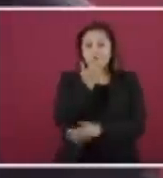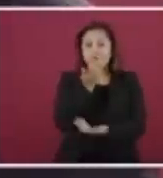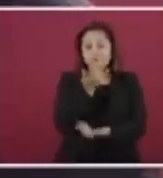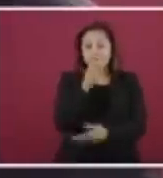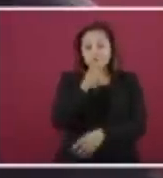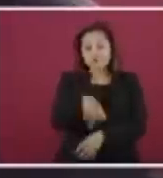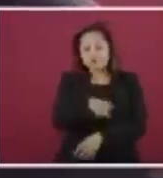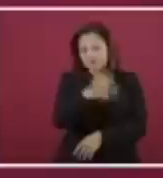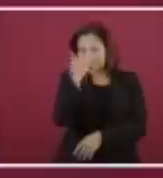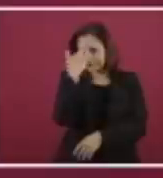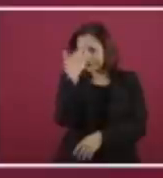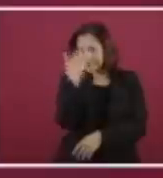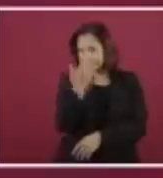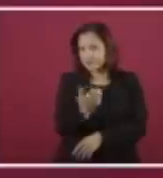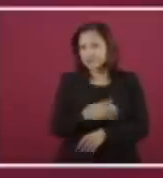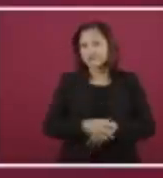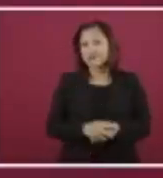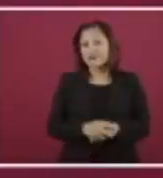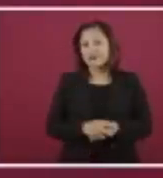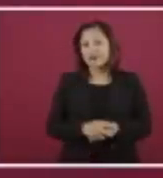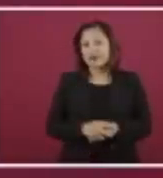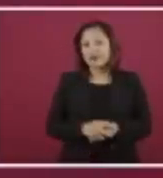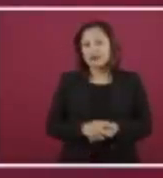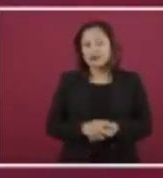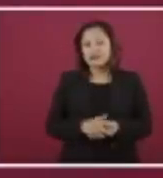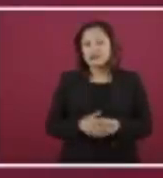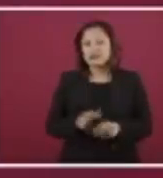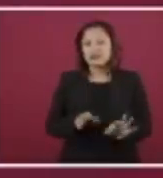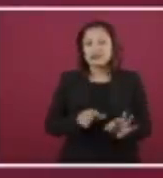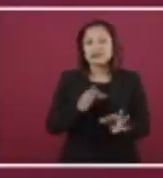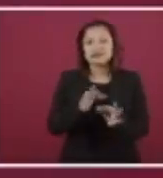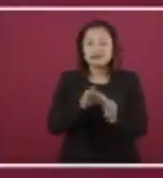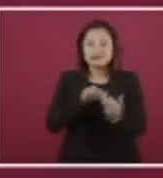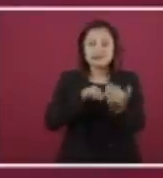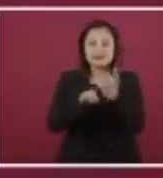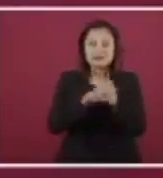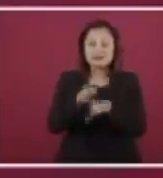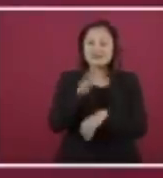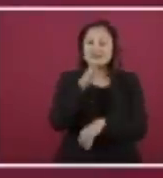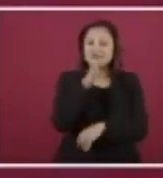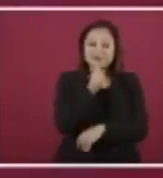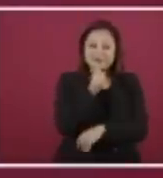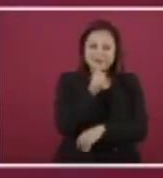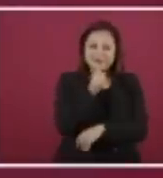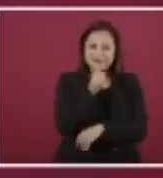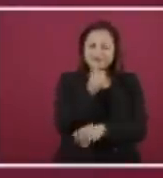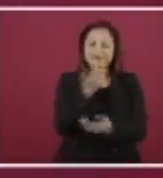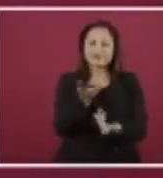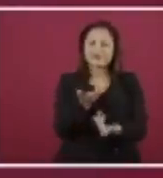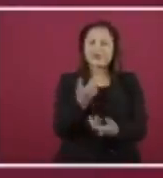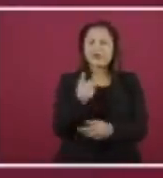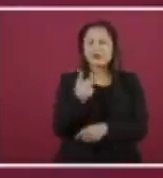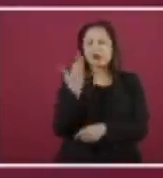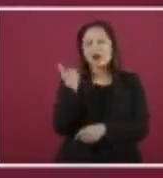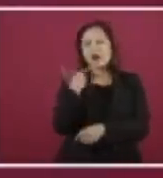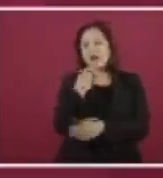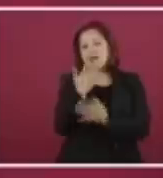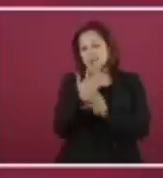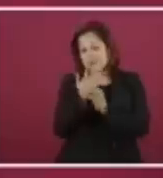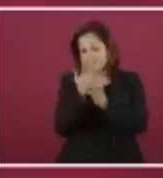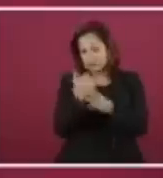reconocemos que no se va a cumplir. Yo dije para abril o para mayo,